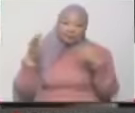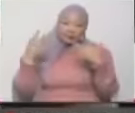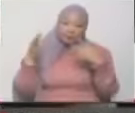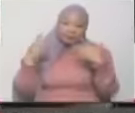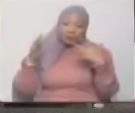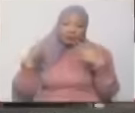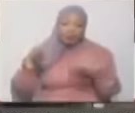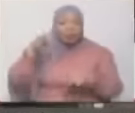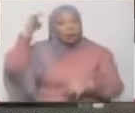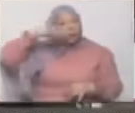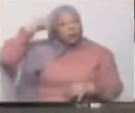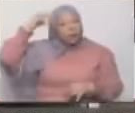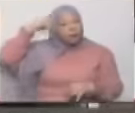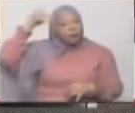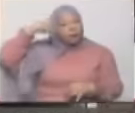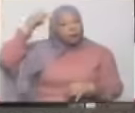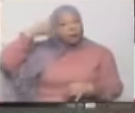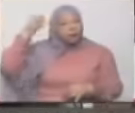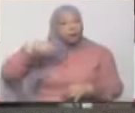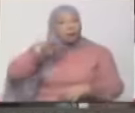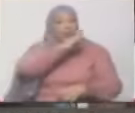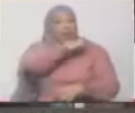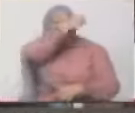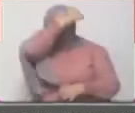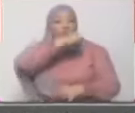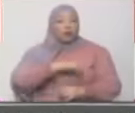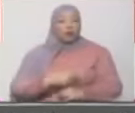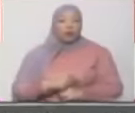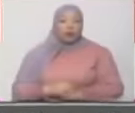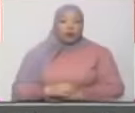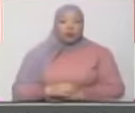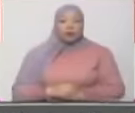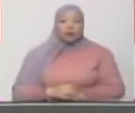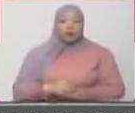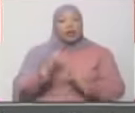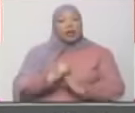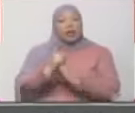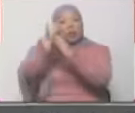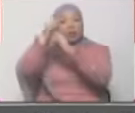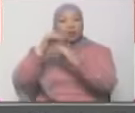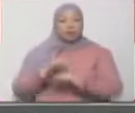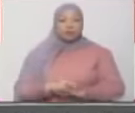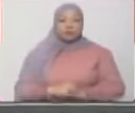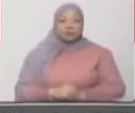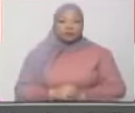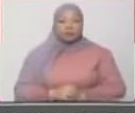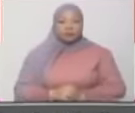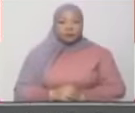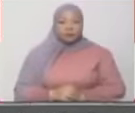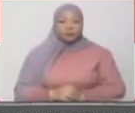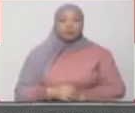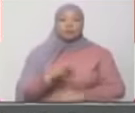El maestro, el jefe, el líder, nuestro